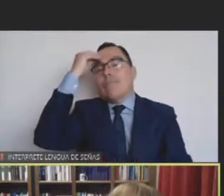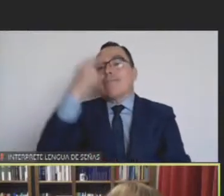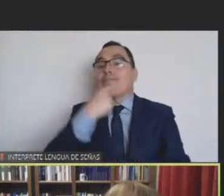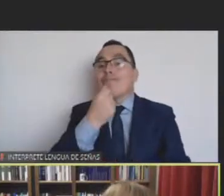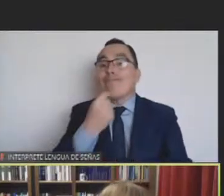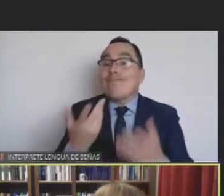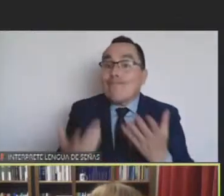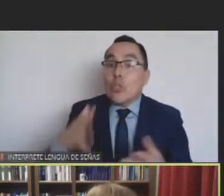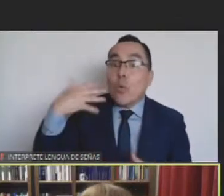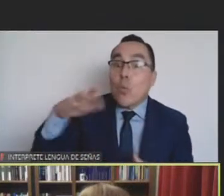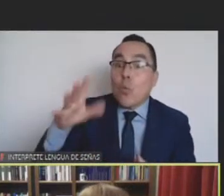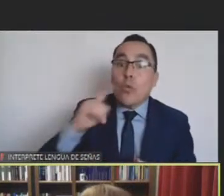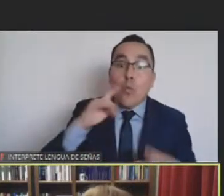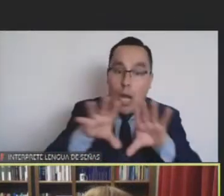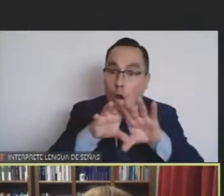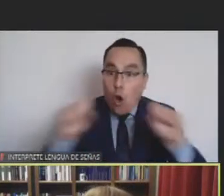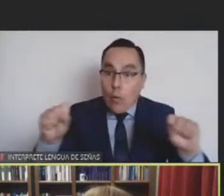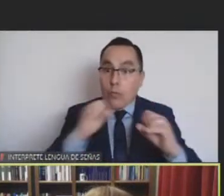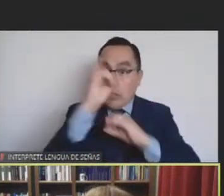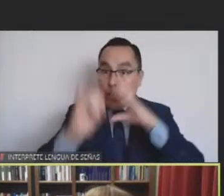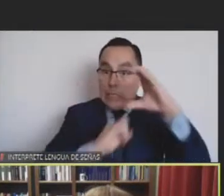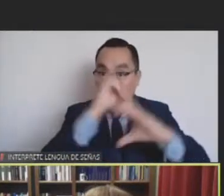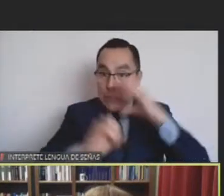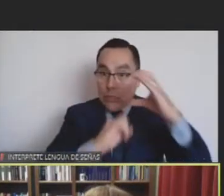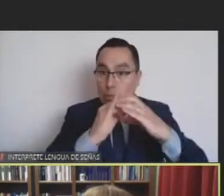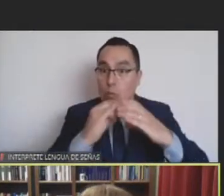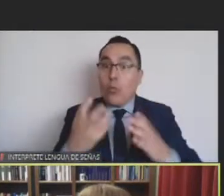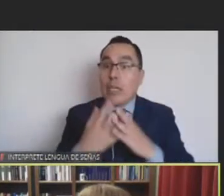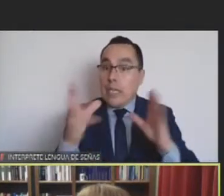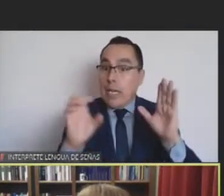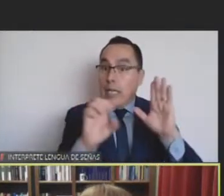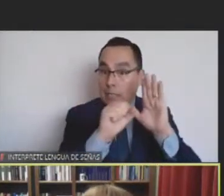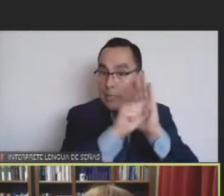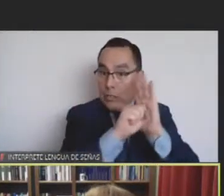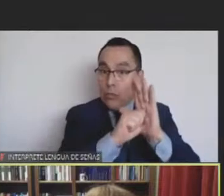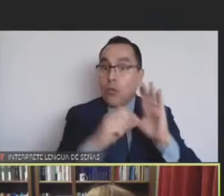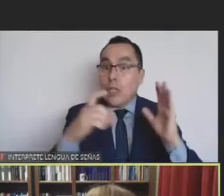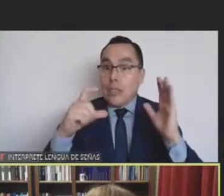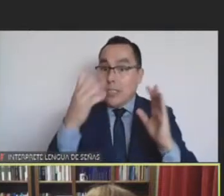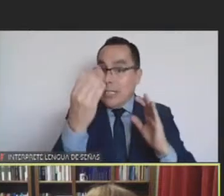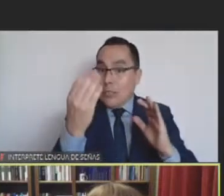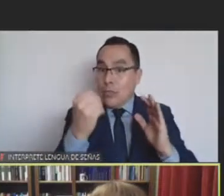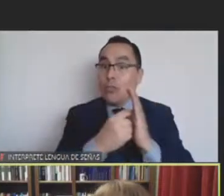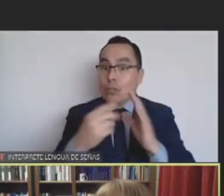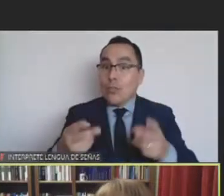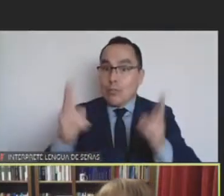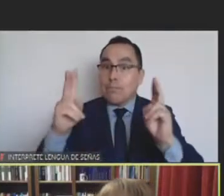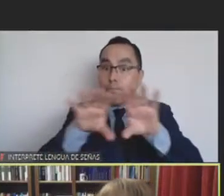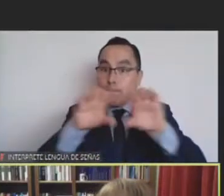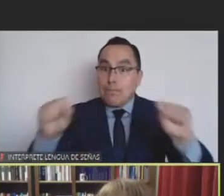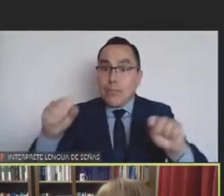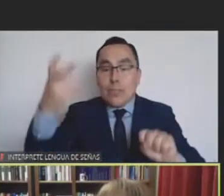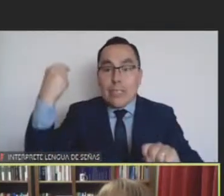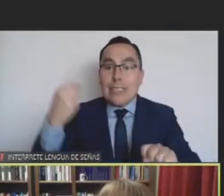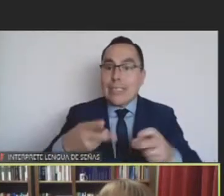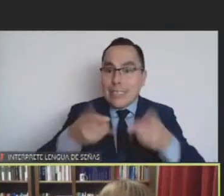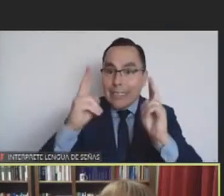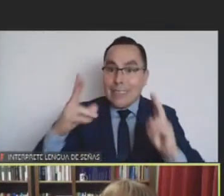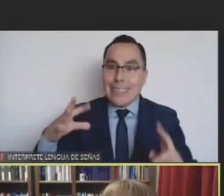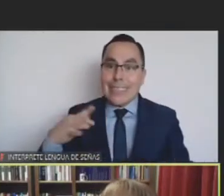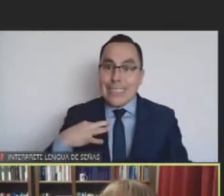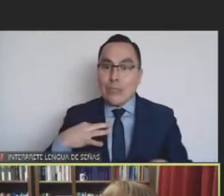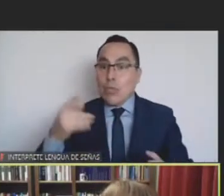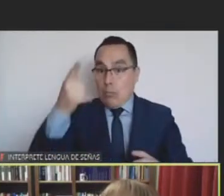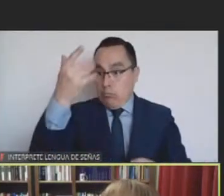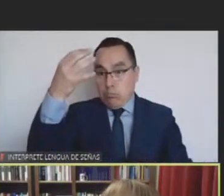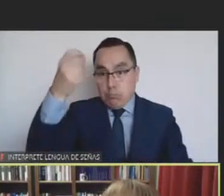importantes tratados y convenciones internacionales, como el caso del artículo 14 del Pacto de Derechos Civiles y Políticos, en el sentido del derecho de las personas a